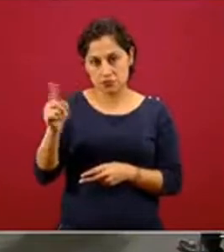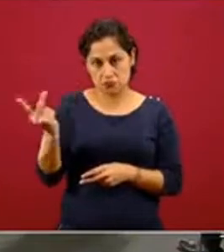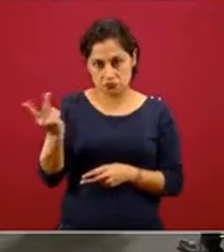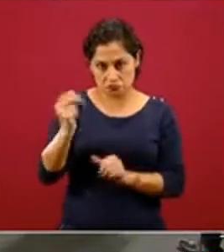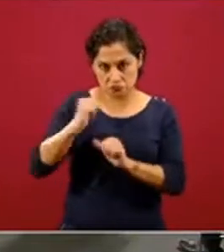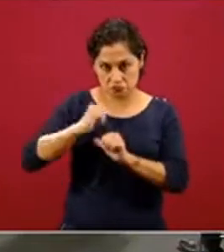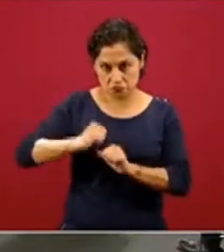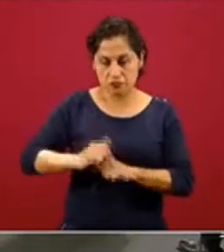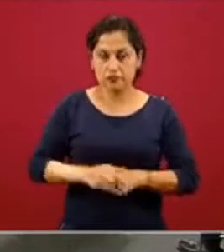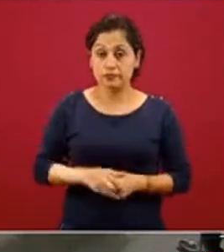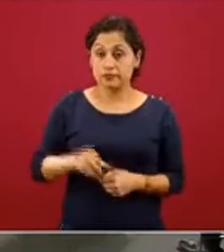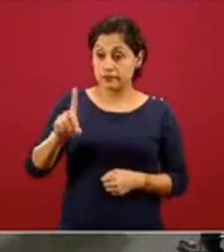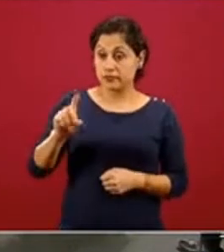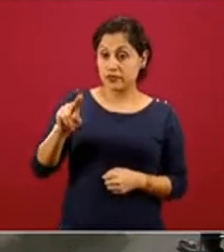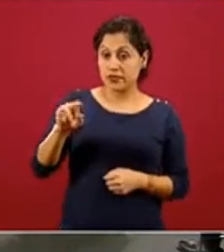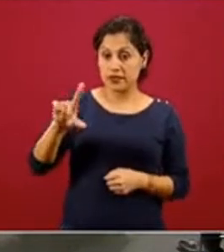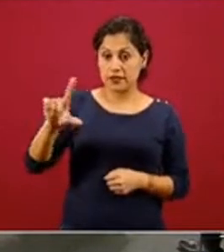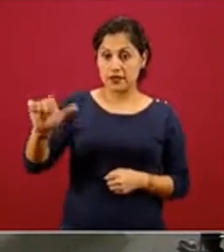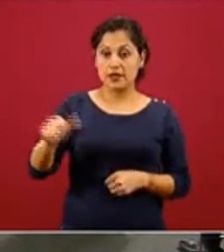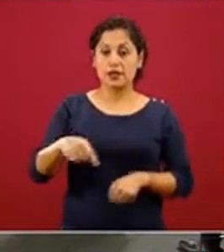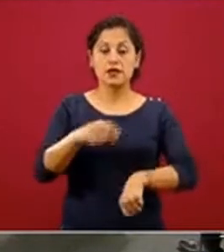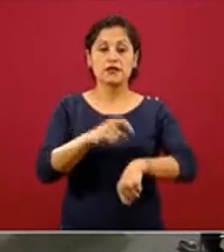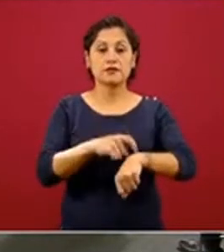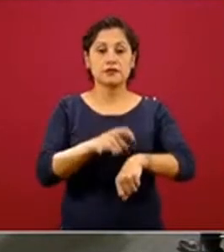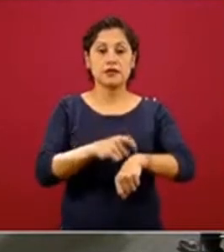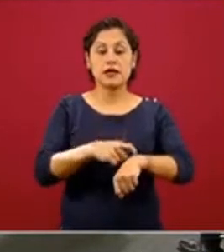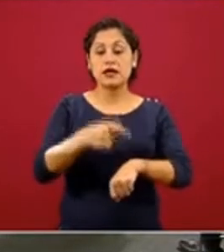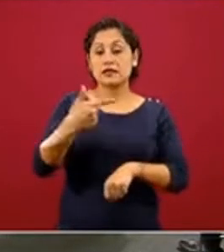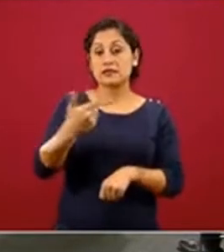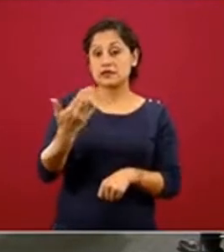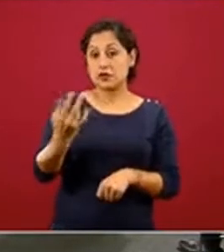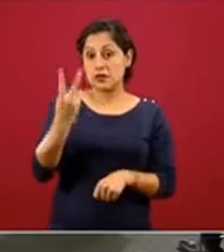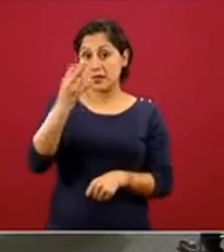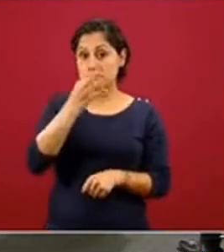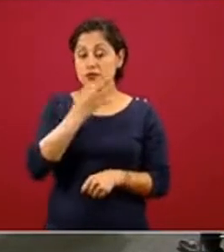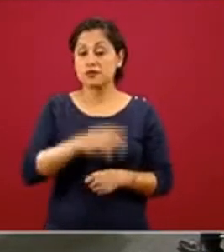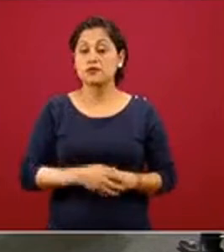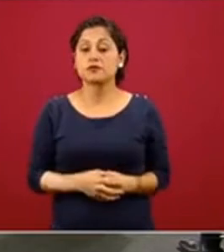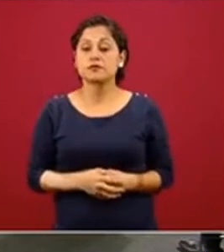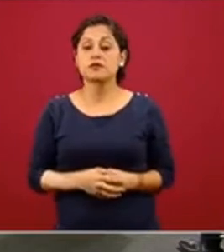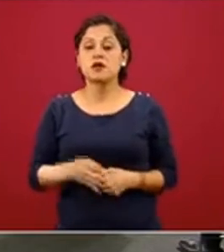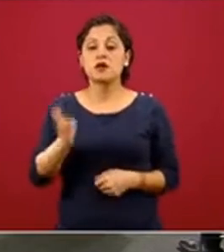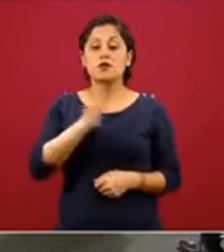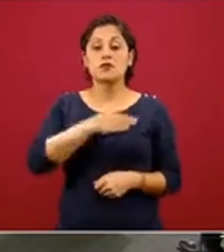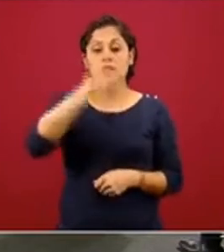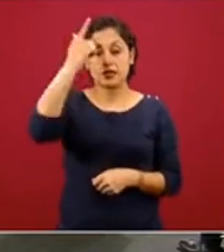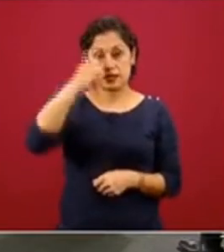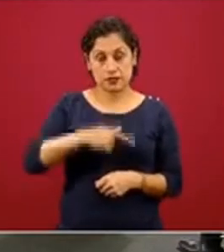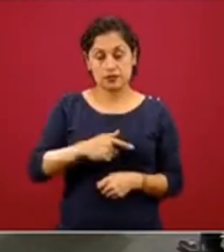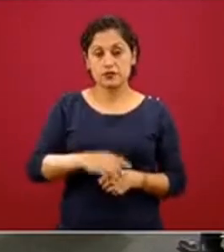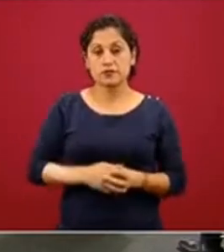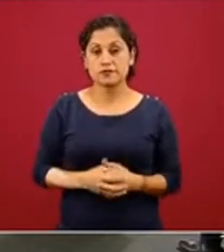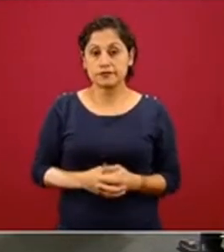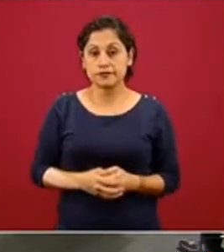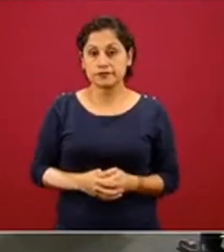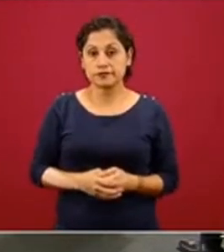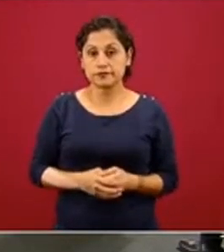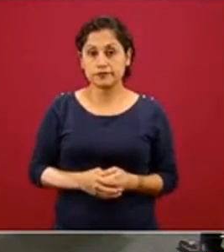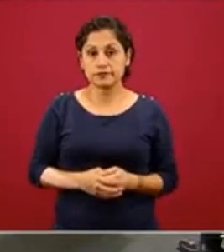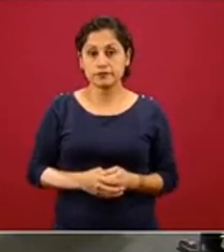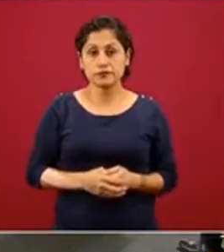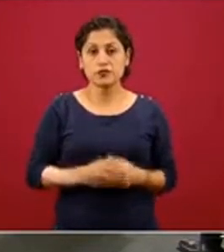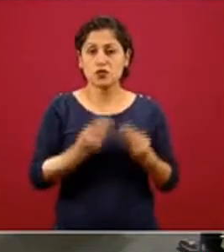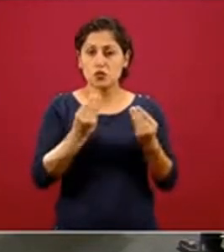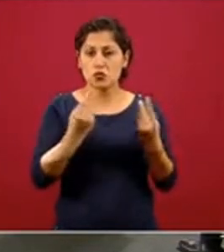Daniela Pastrana, son las 19:52. Sí, buenas noches, doctor. Nos están preguntando